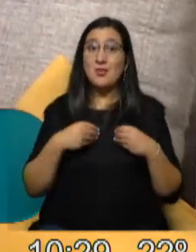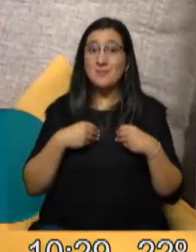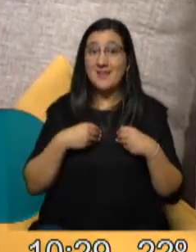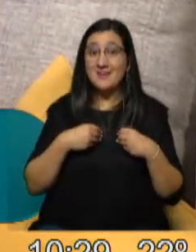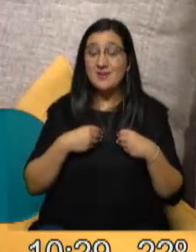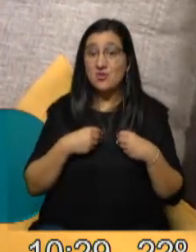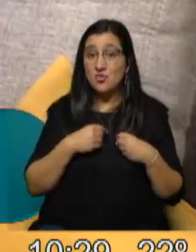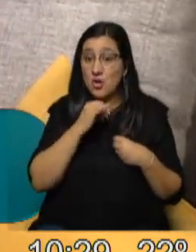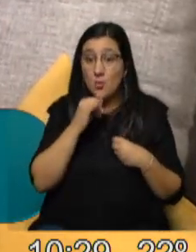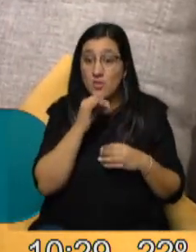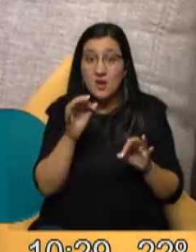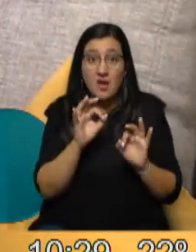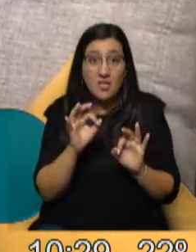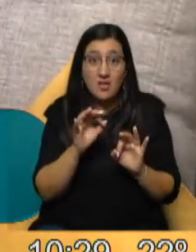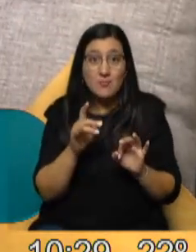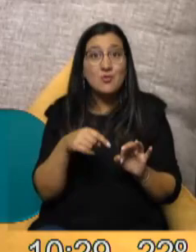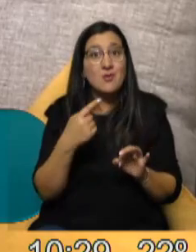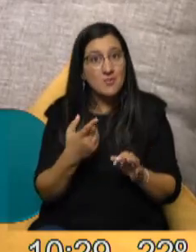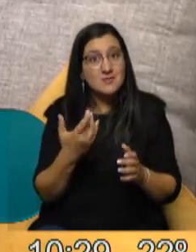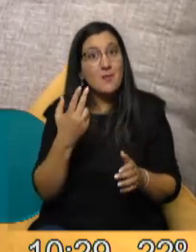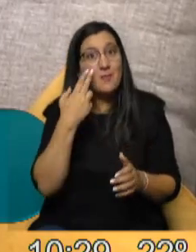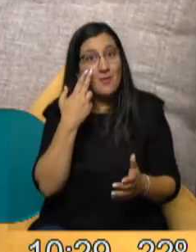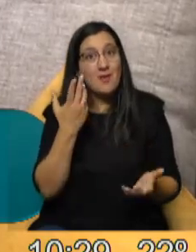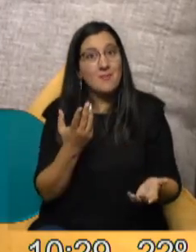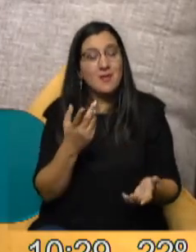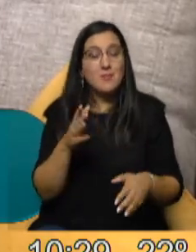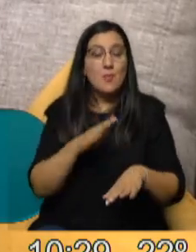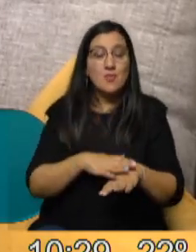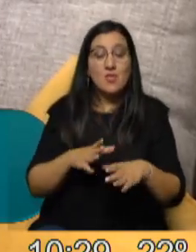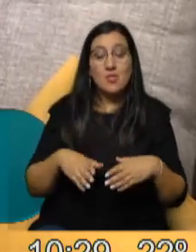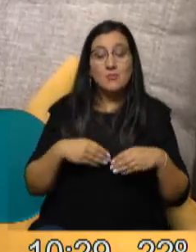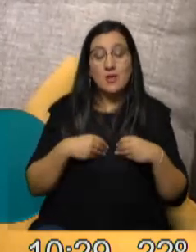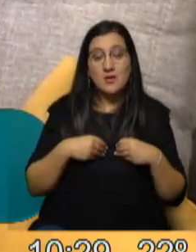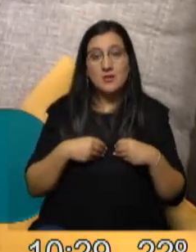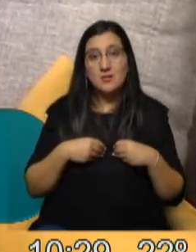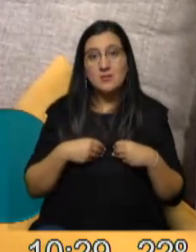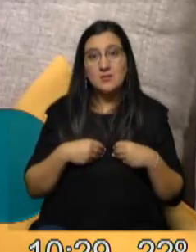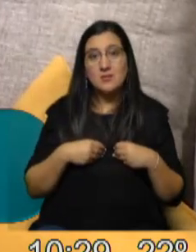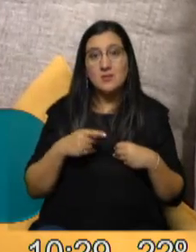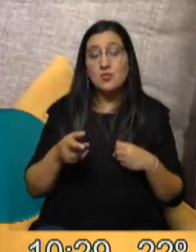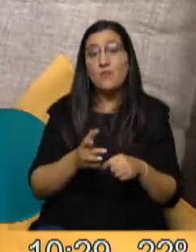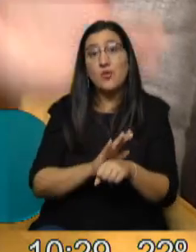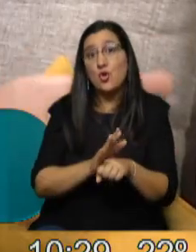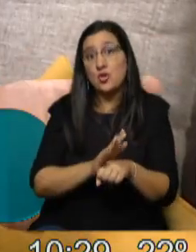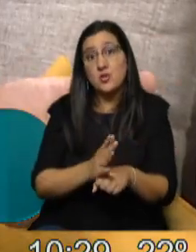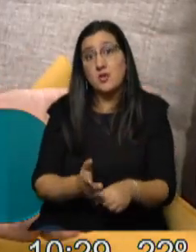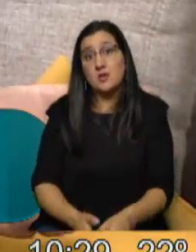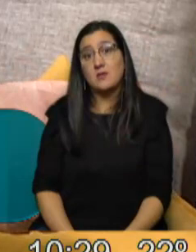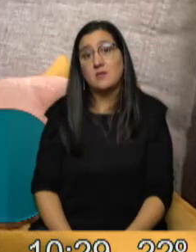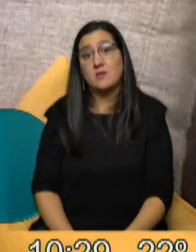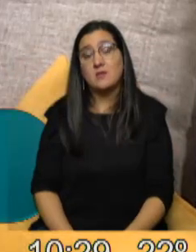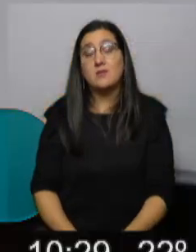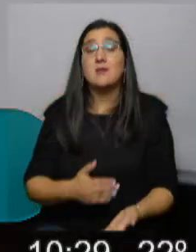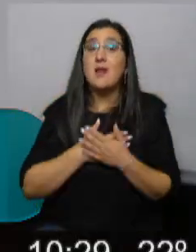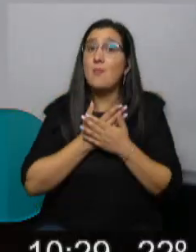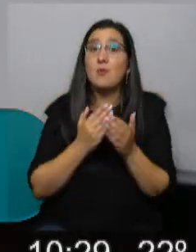veterinaria porque realmente el perro tiene... Bueno, en realidad a la hora de adoptar y demás, bueno, todo eso está en juego, esto es biología y el afecto pasa por encima de todas estas